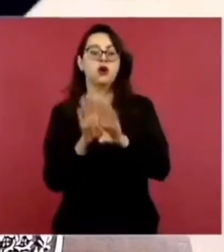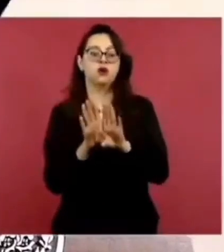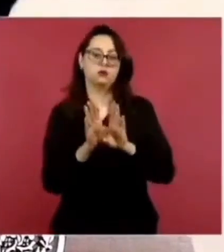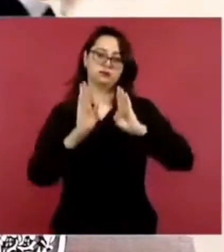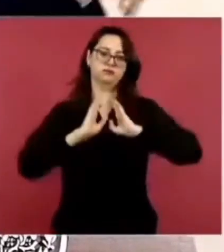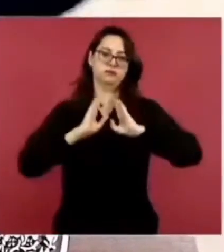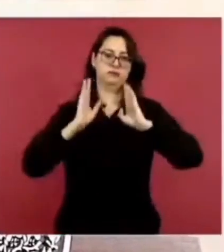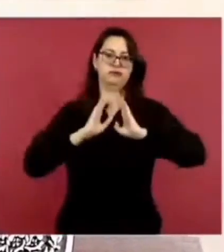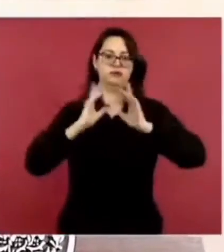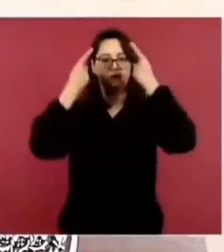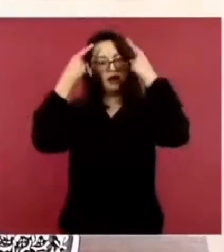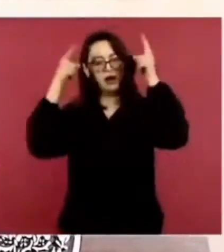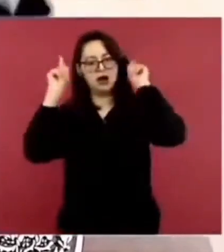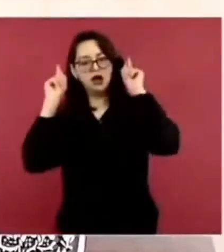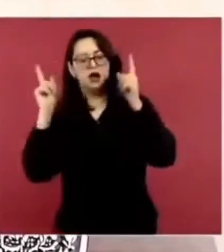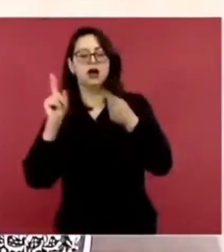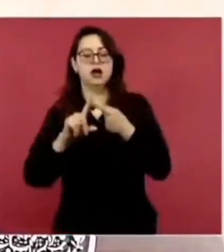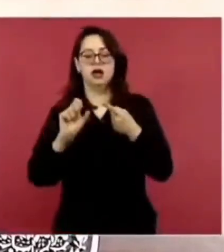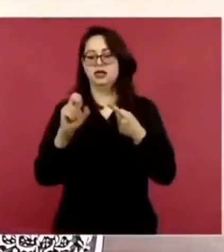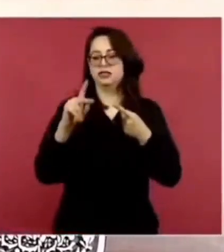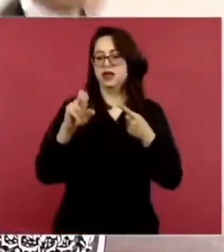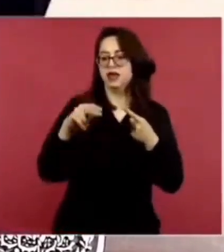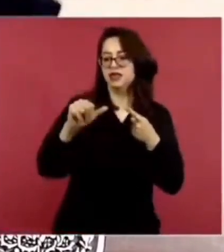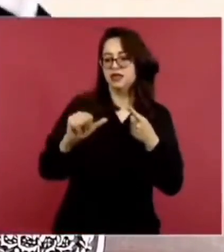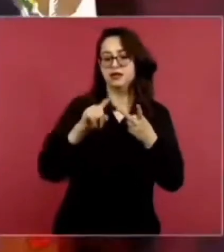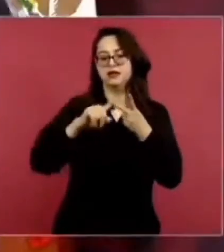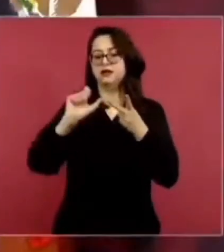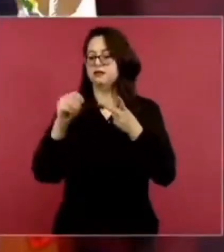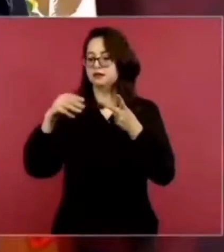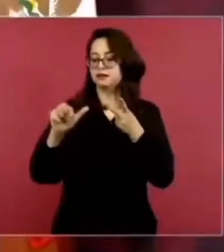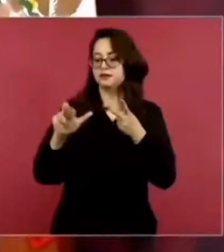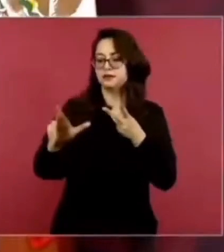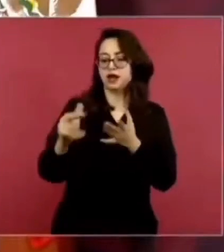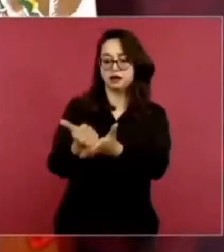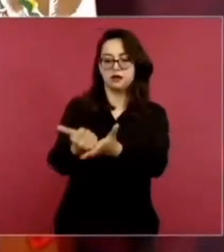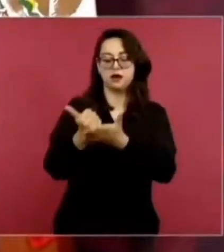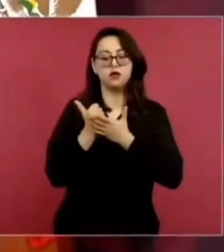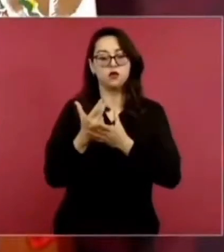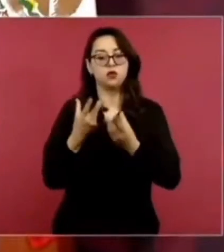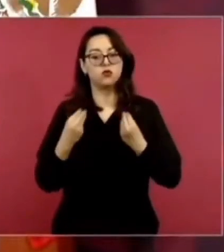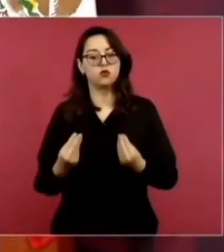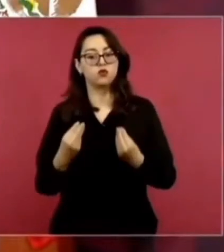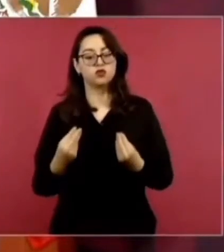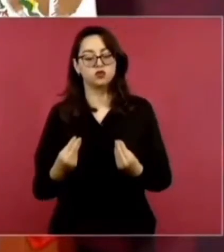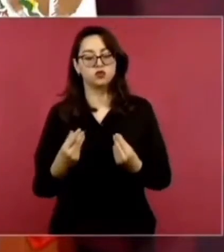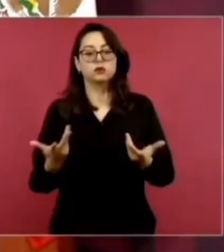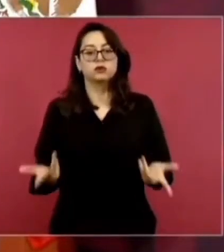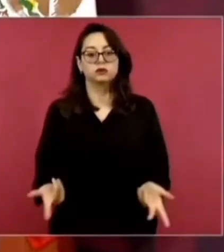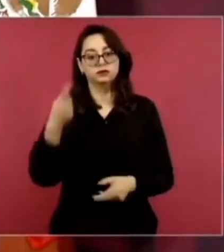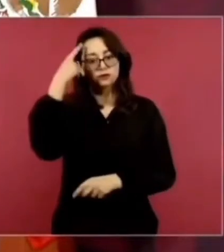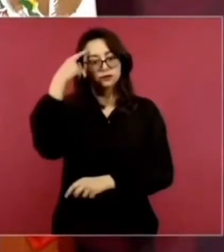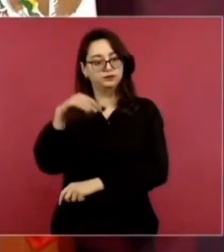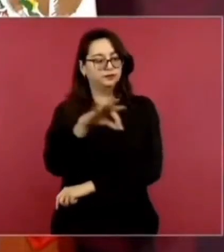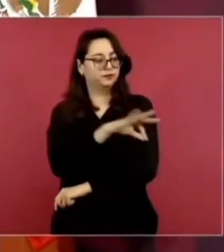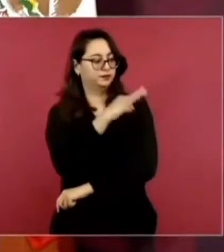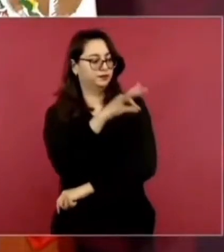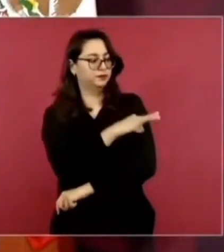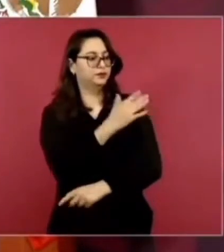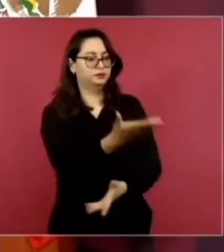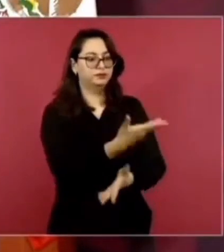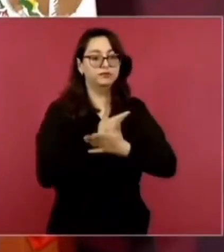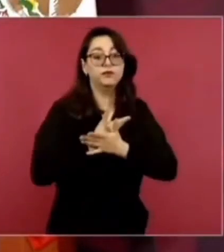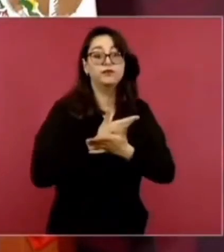todo el país, hasta los pueblos más apartados. No solo a distribuir las vacunas, a aplicar